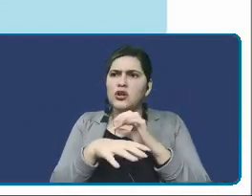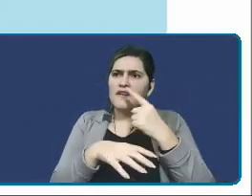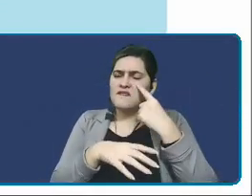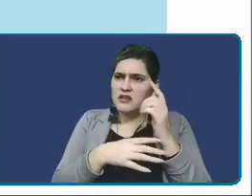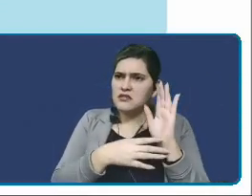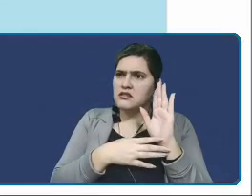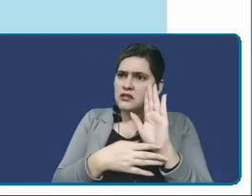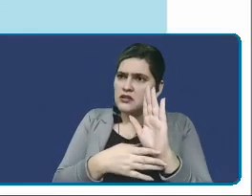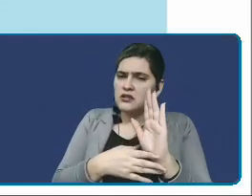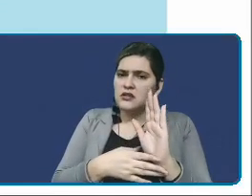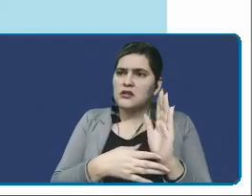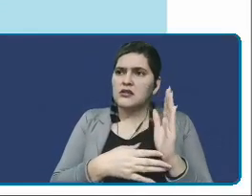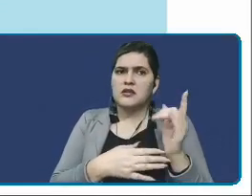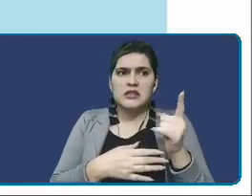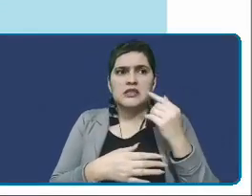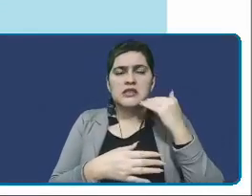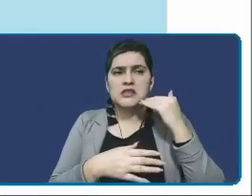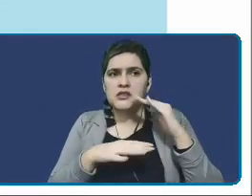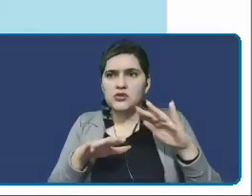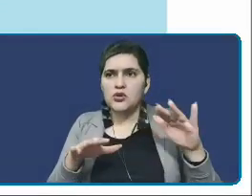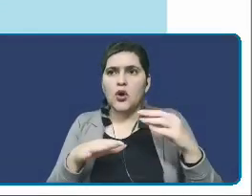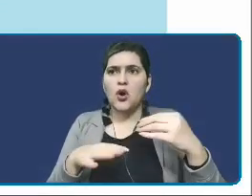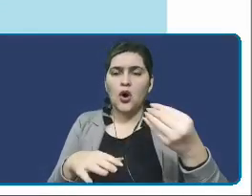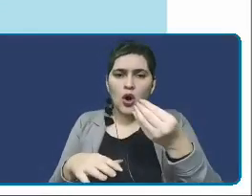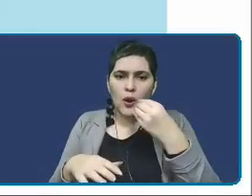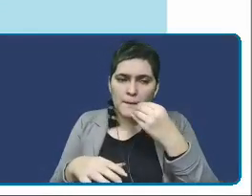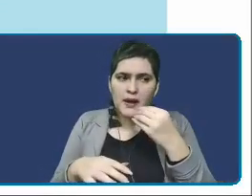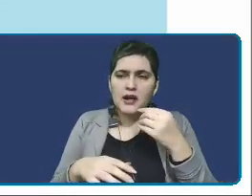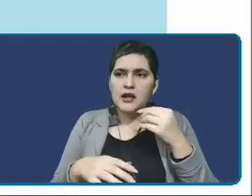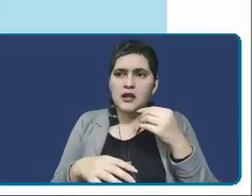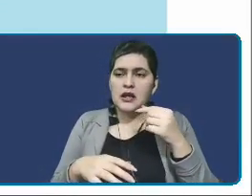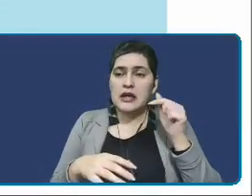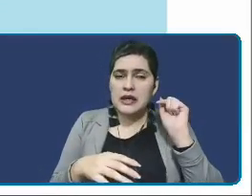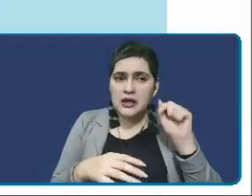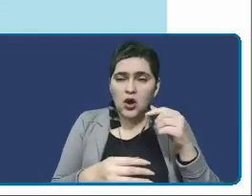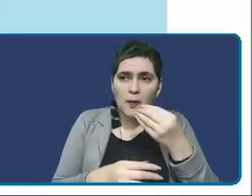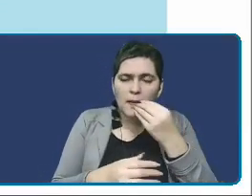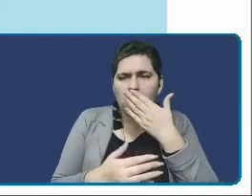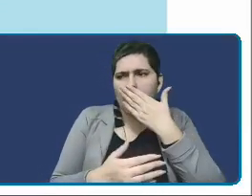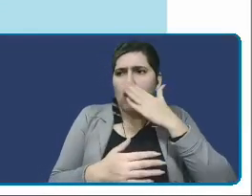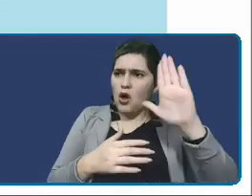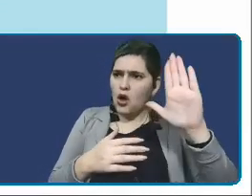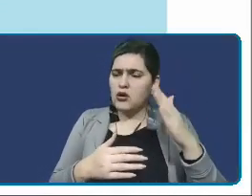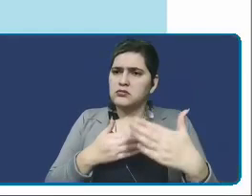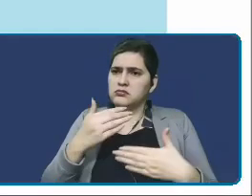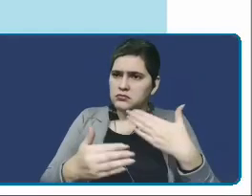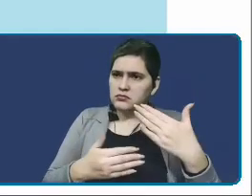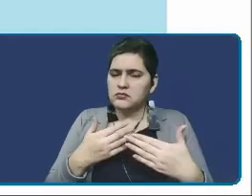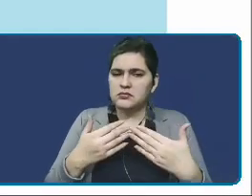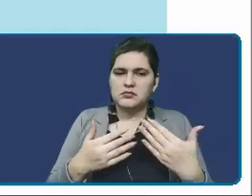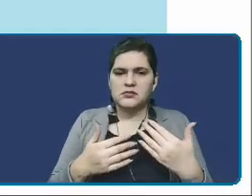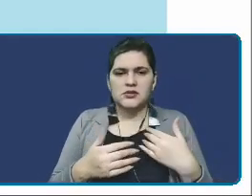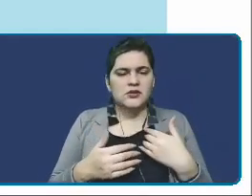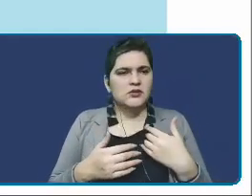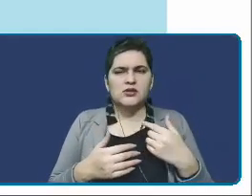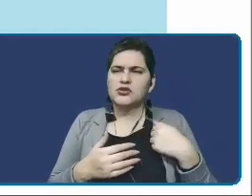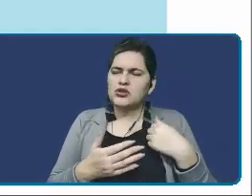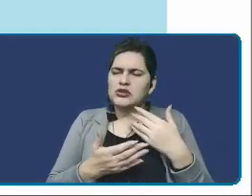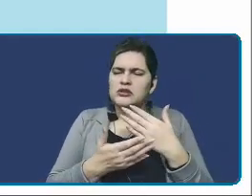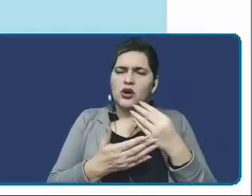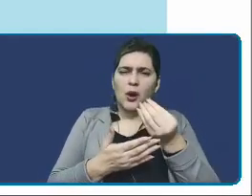que los niños comiendo este tipo de alimentos mejoran. Entonces yo voy a quitar